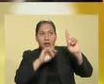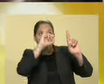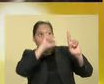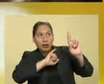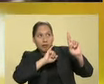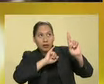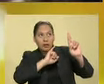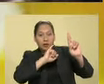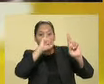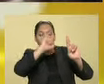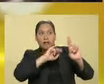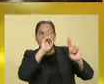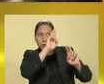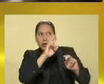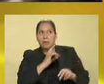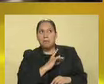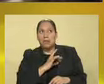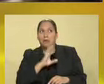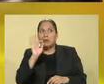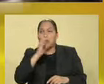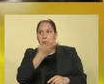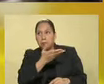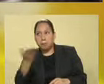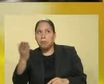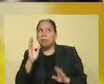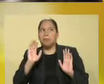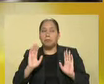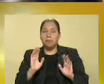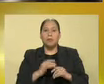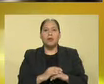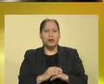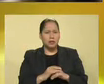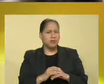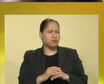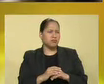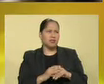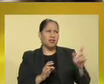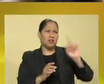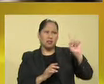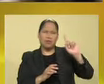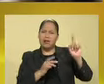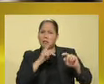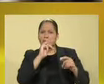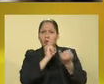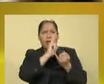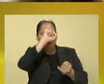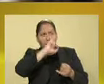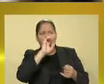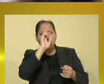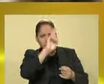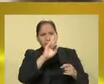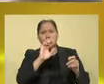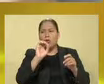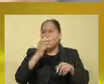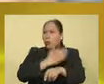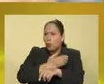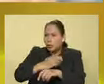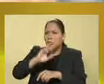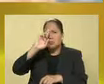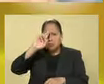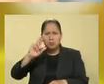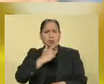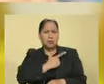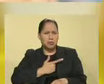en el trabajo, porque hay miedo a las consecuencias. Pero también o el respeto. No, pero también Porque- respetas, por Parte ejemplo, respeto. a tus compañeros